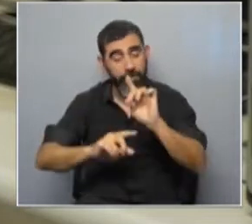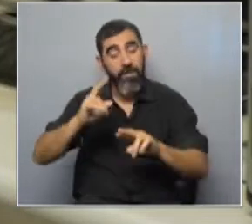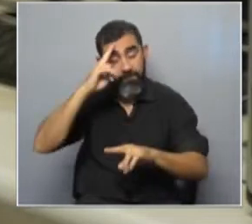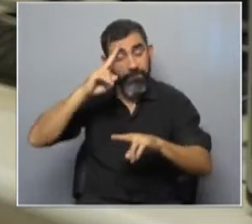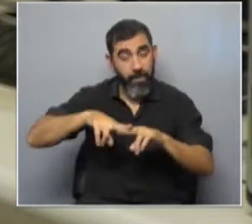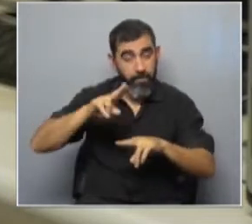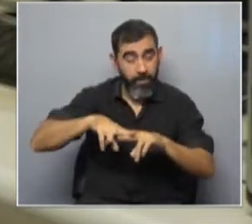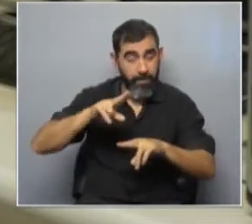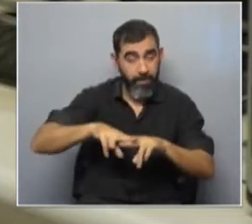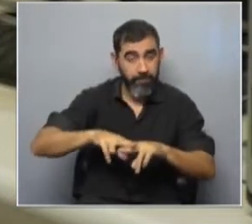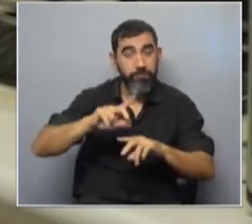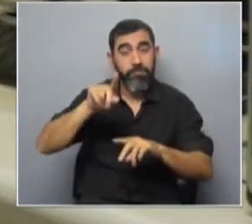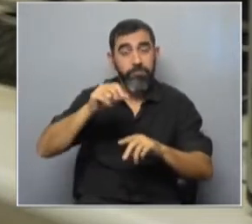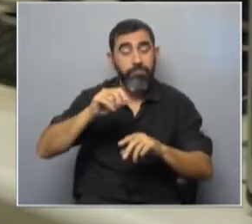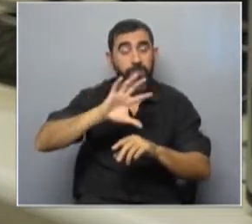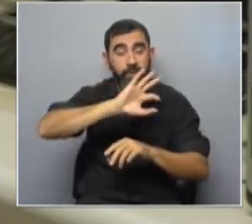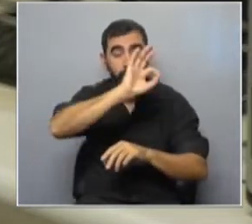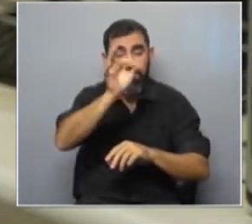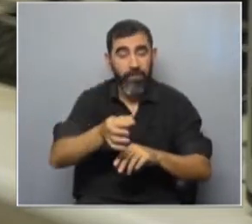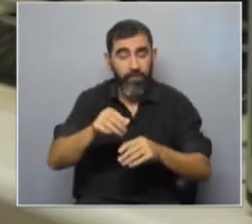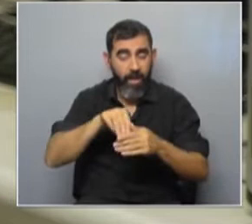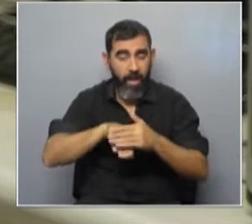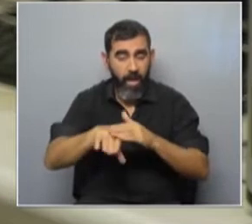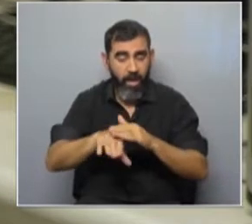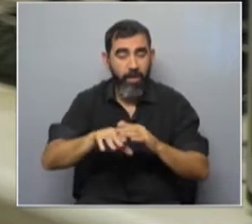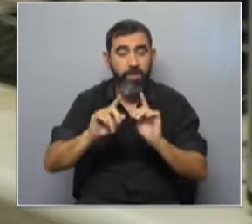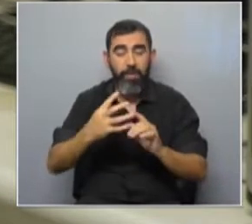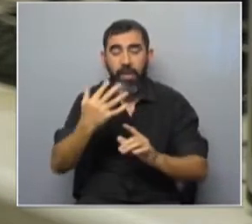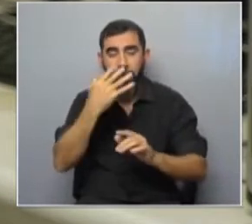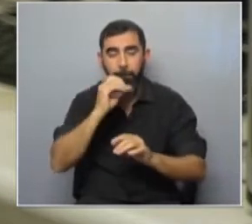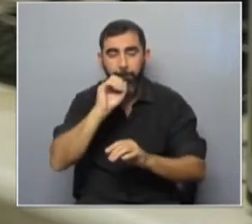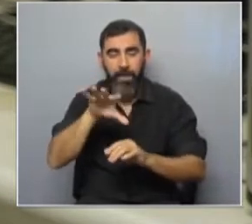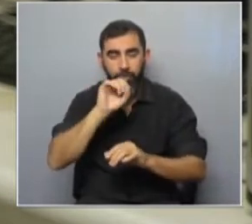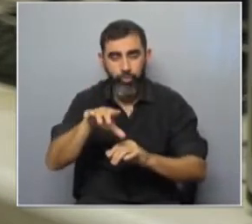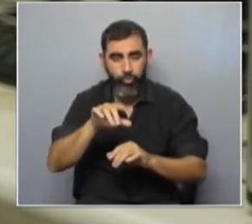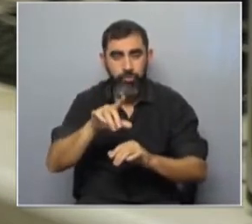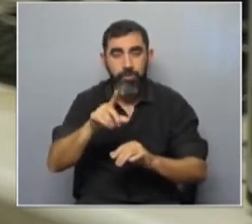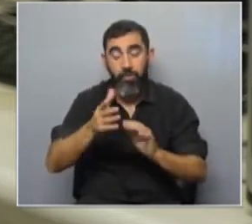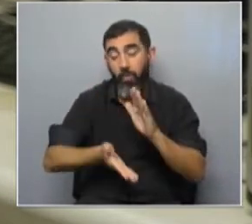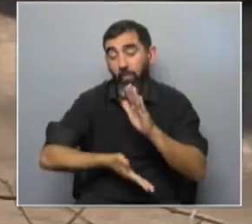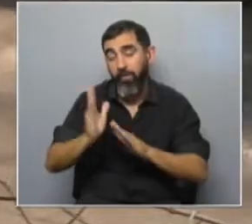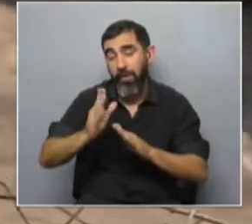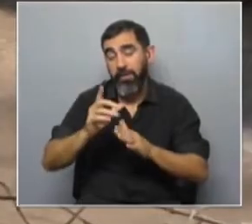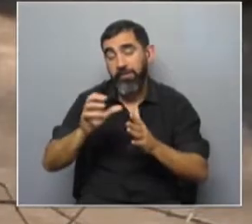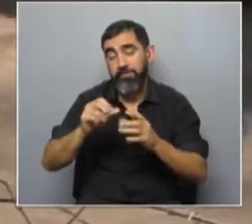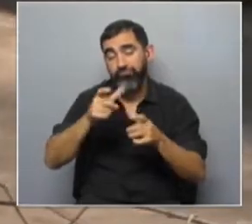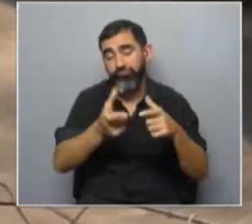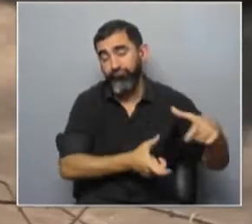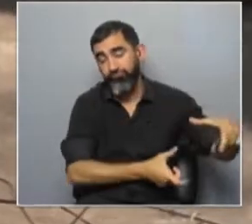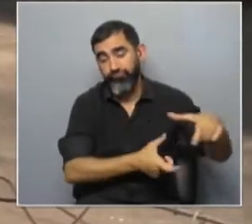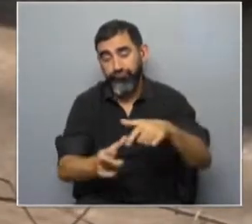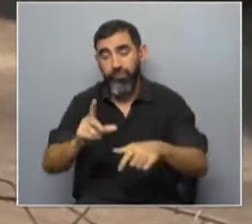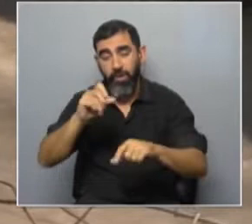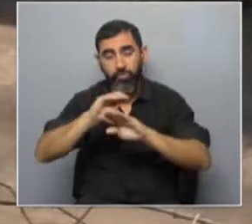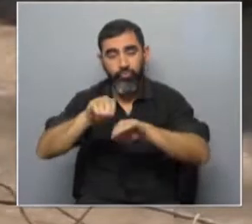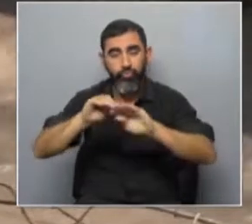enfermedad, y luego son excretados en la materia fecal y en secreciones respiratorias, y bueno, eso va por el sistema de saneamiento hacia el agua